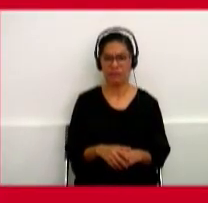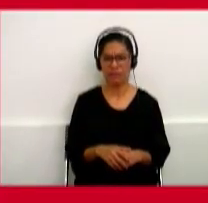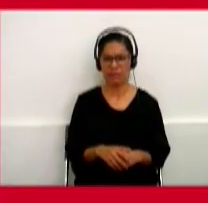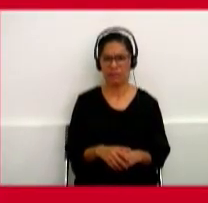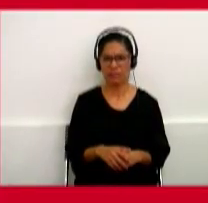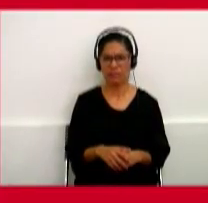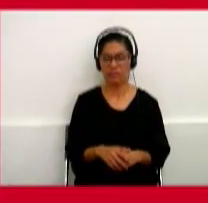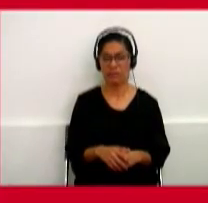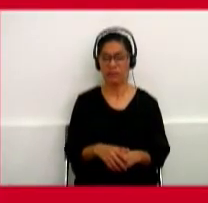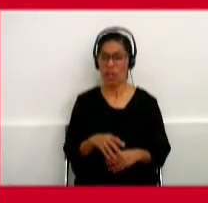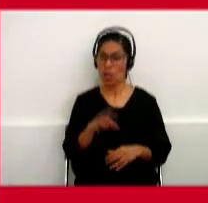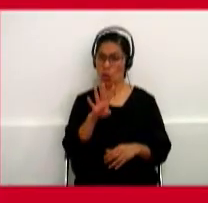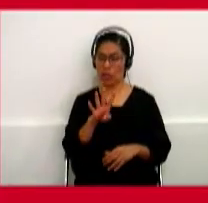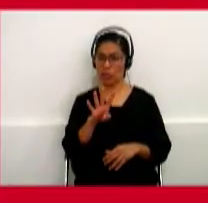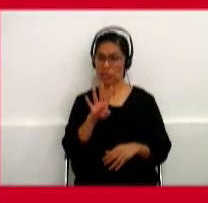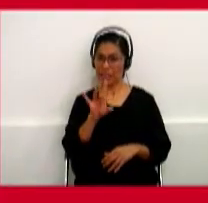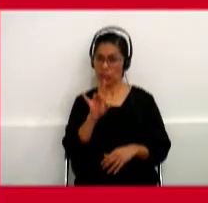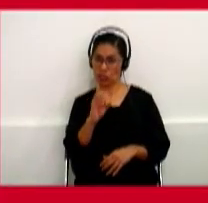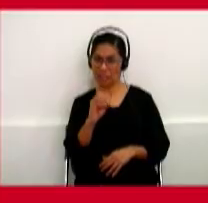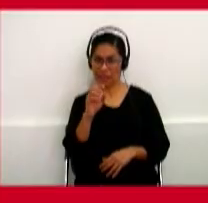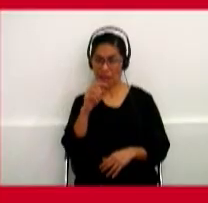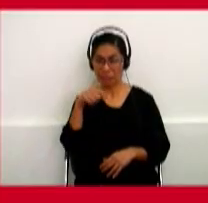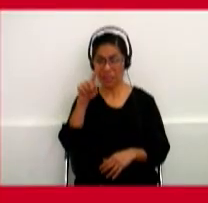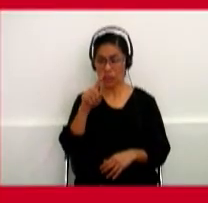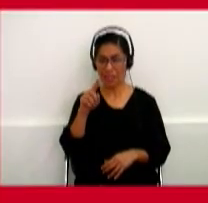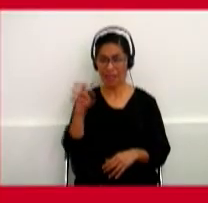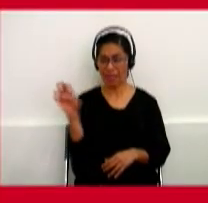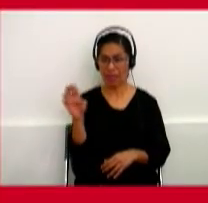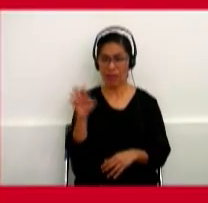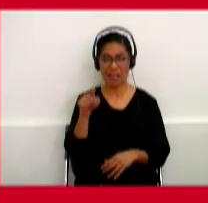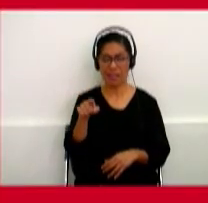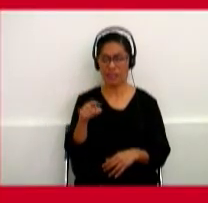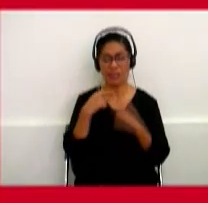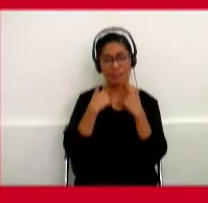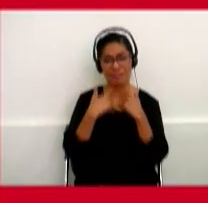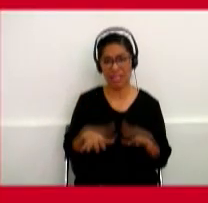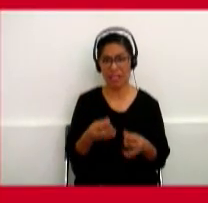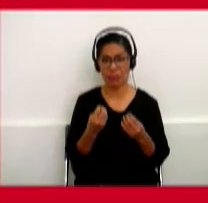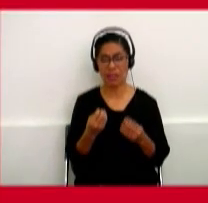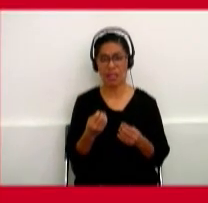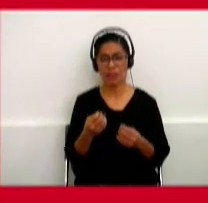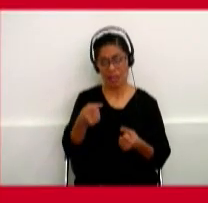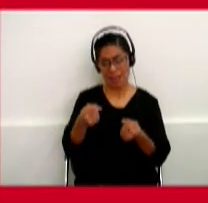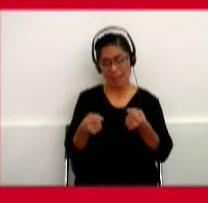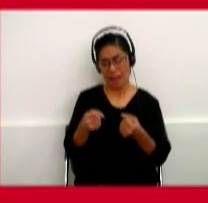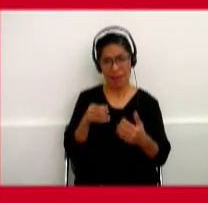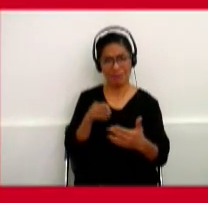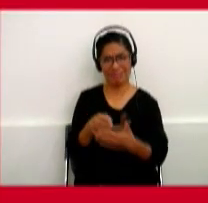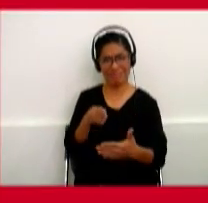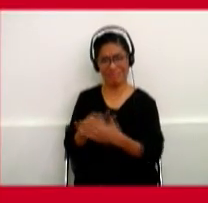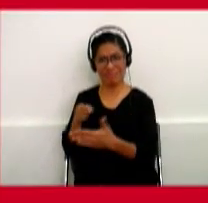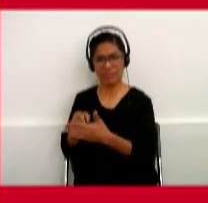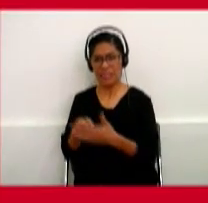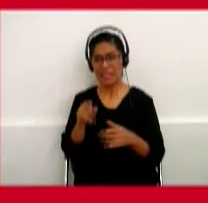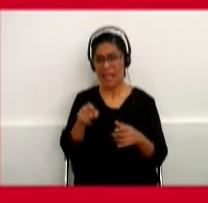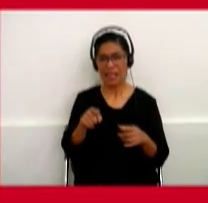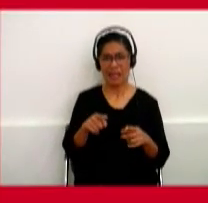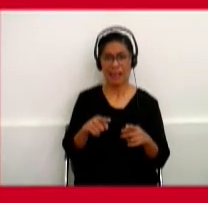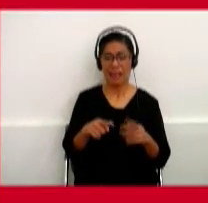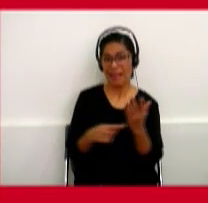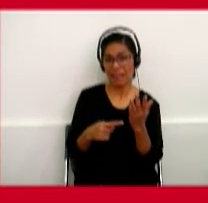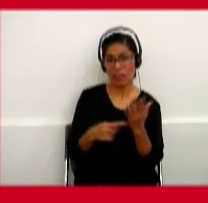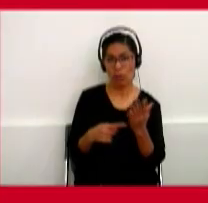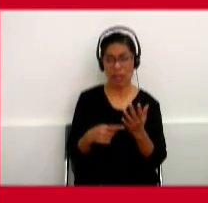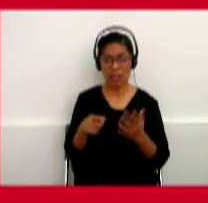480 millones de dólares es lo que las operaciones mineras pierden debido a cosas como las paradas inesperadas y no estamos apalancando la tecnología lo